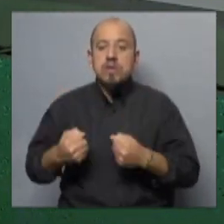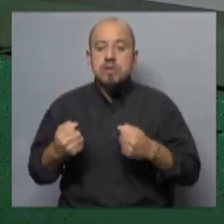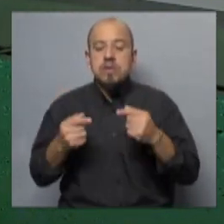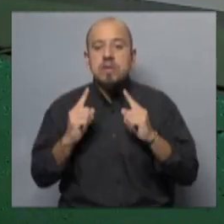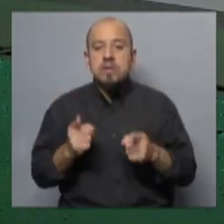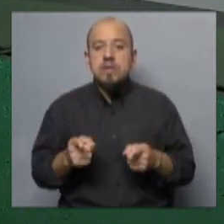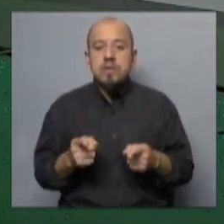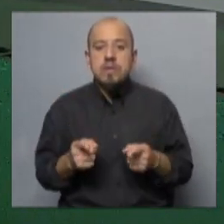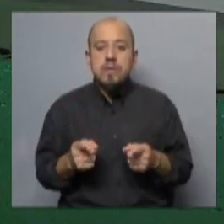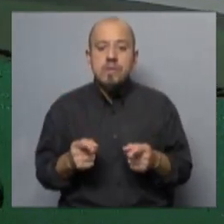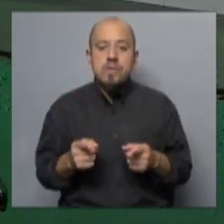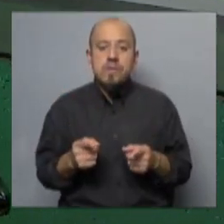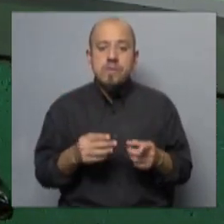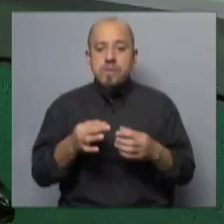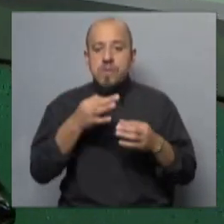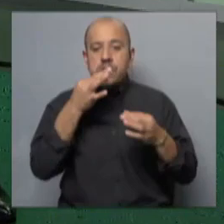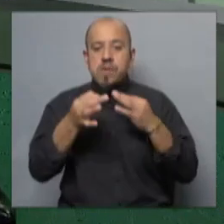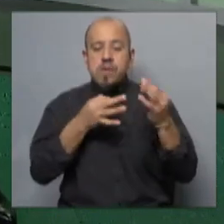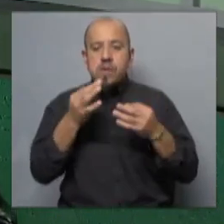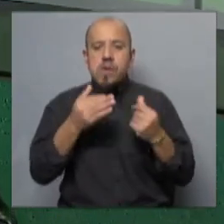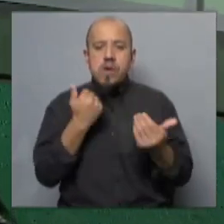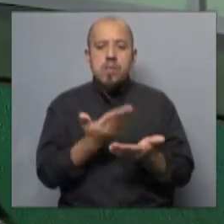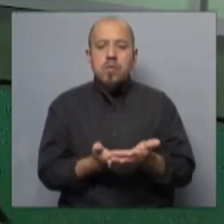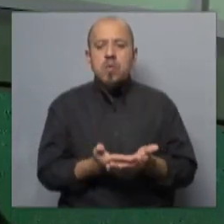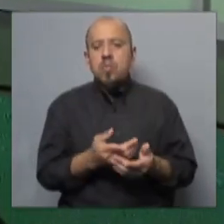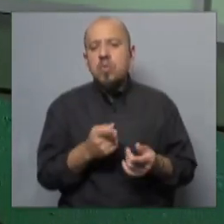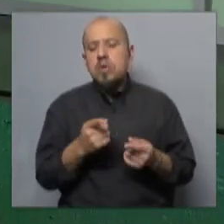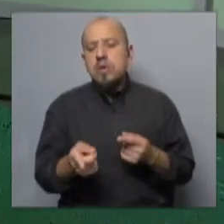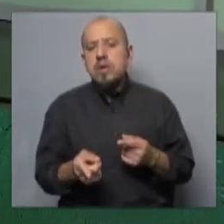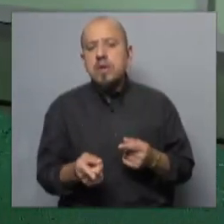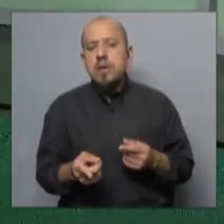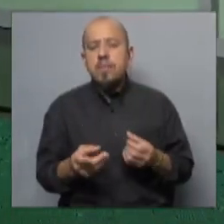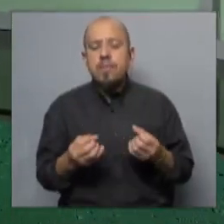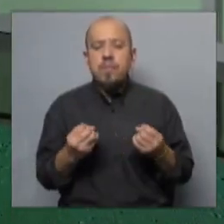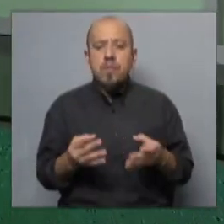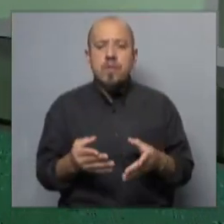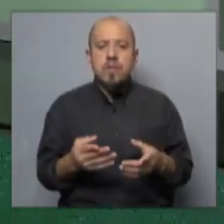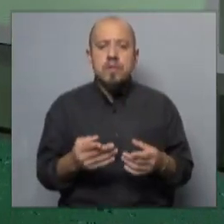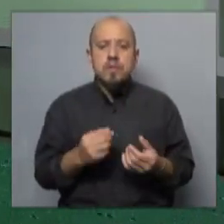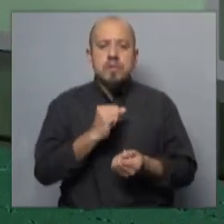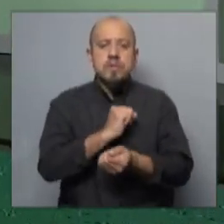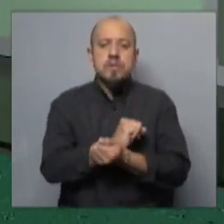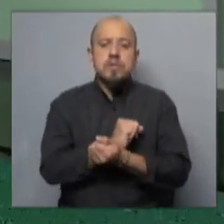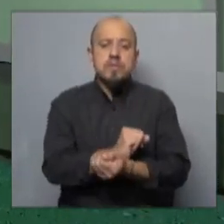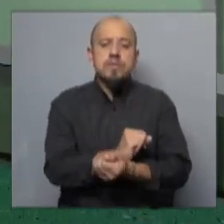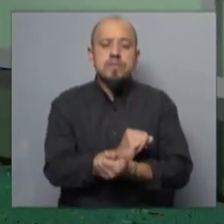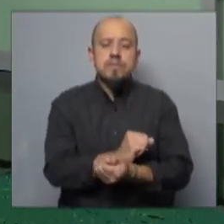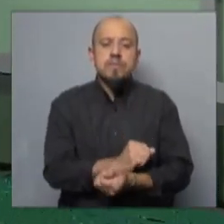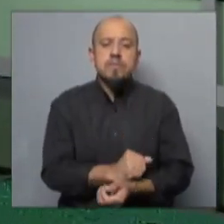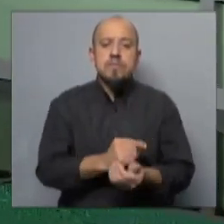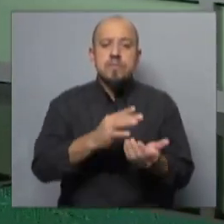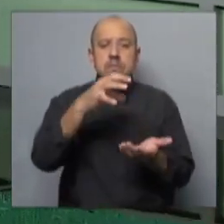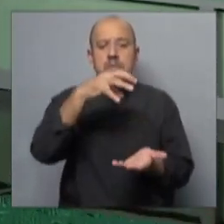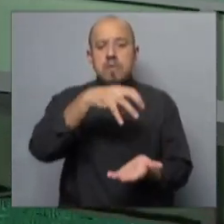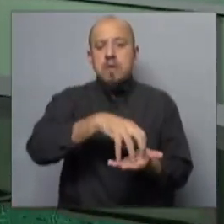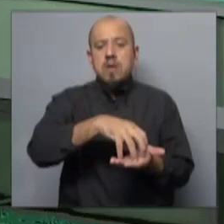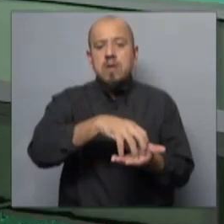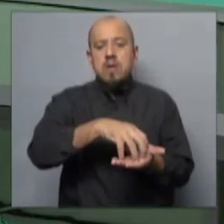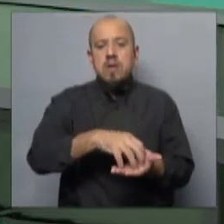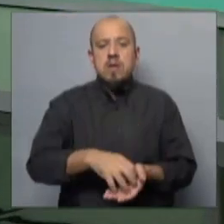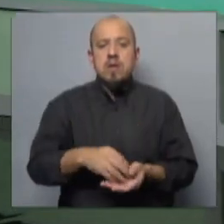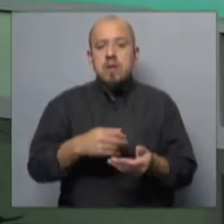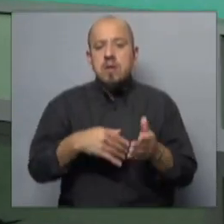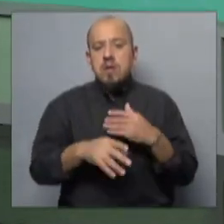además explica un poco las propuestas en el sentido de que las cárceles se conviertan en usinas en las que entre